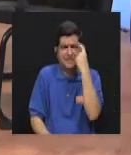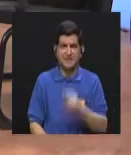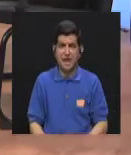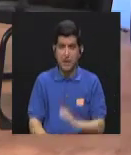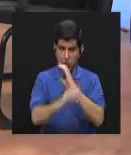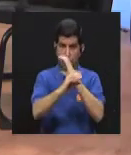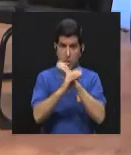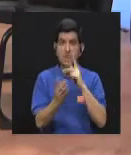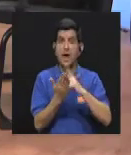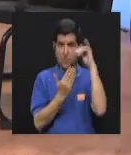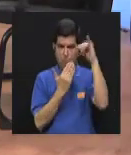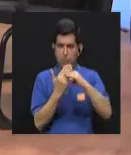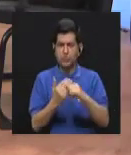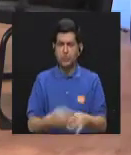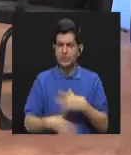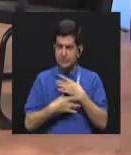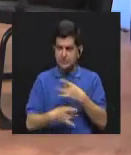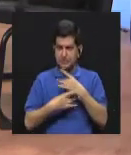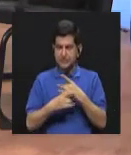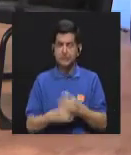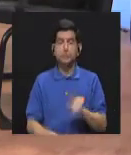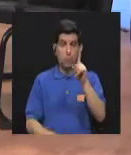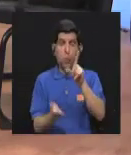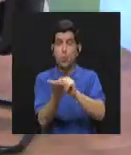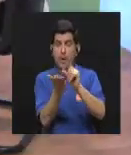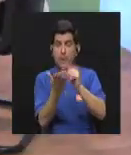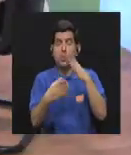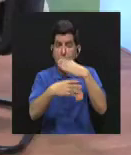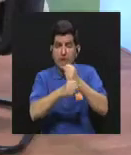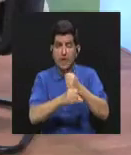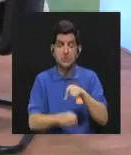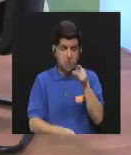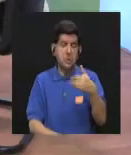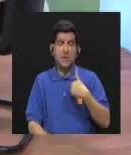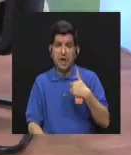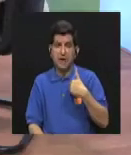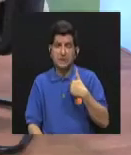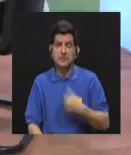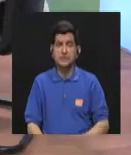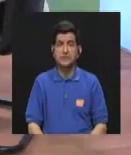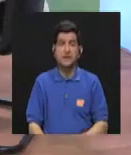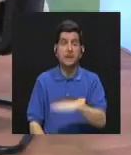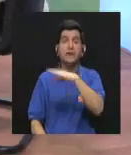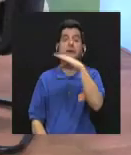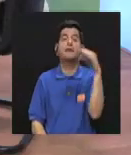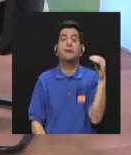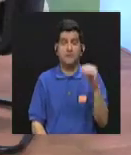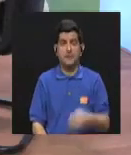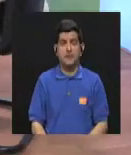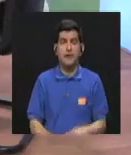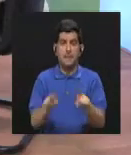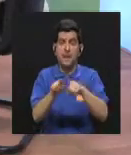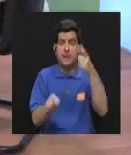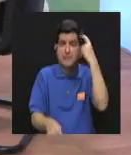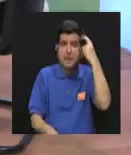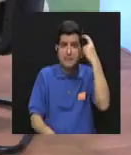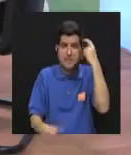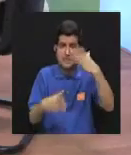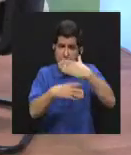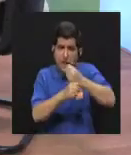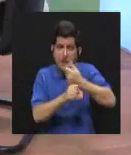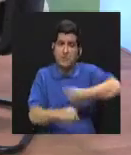que el proyecto era más ambicioso, se planeaba hacer una publicación, ¿verdad? Que aquí está, por cierto, y hasta pensamos en